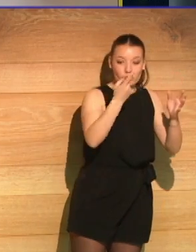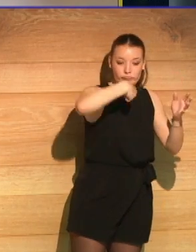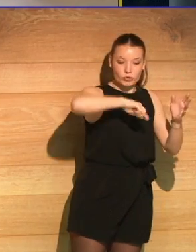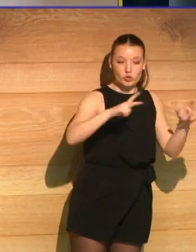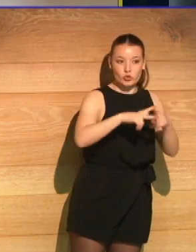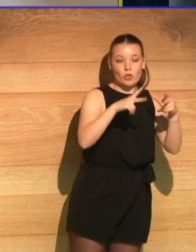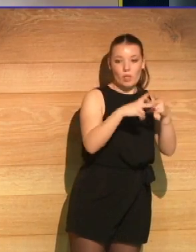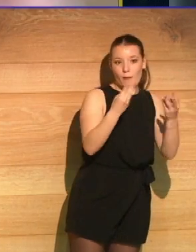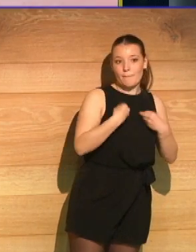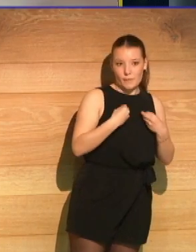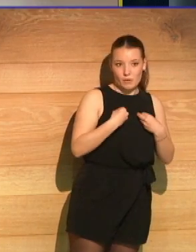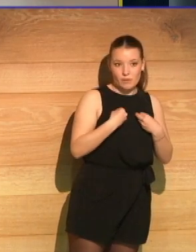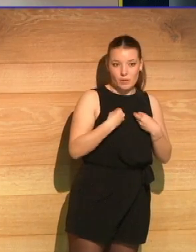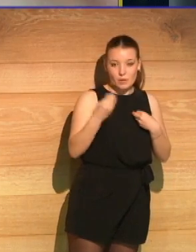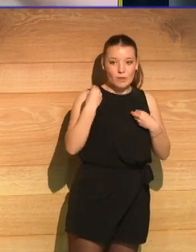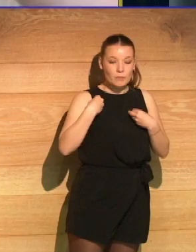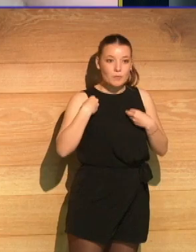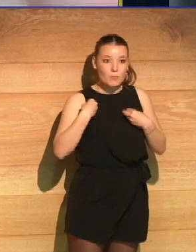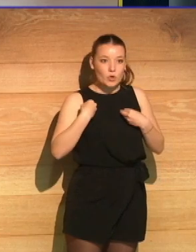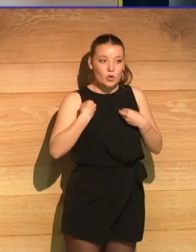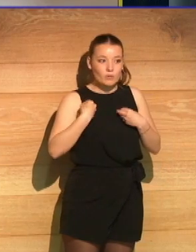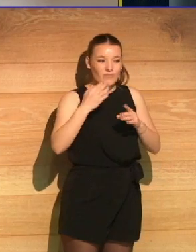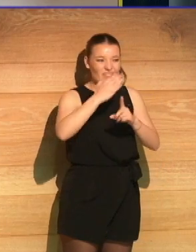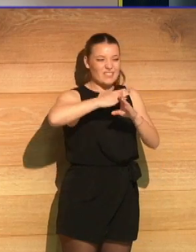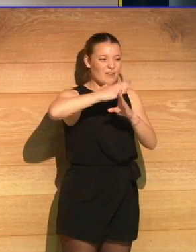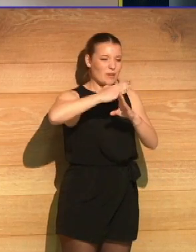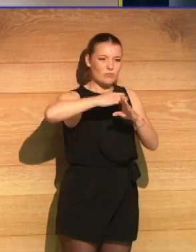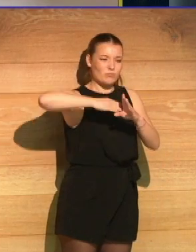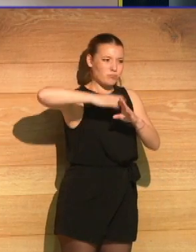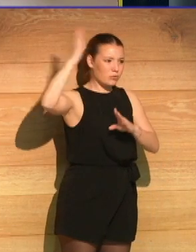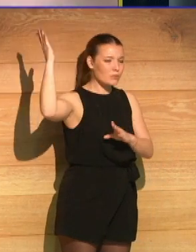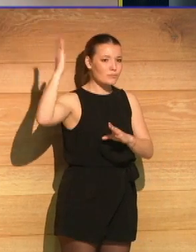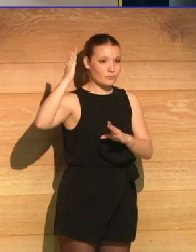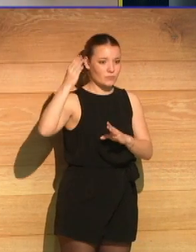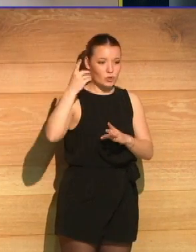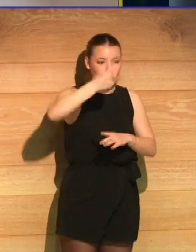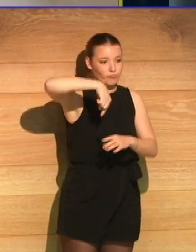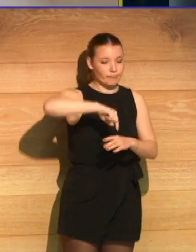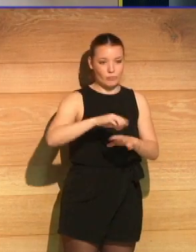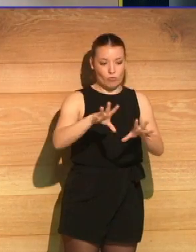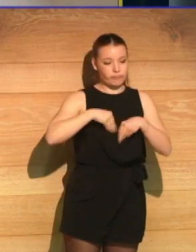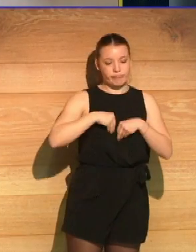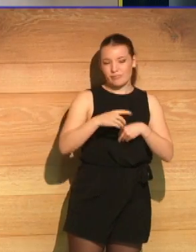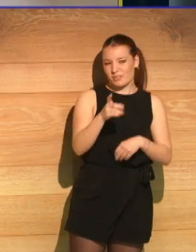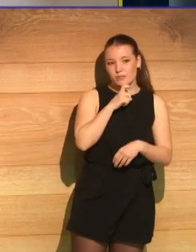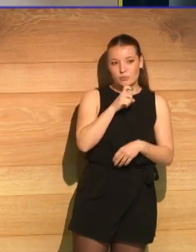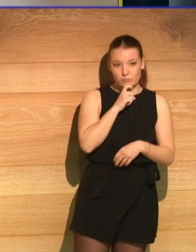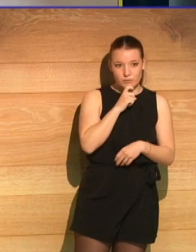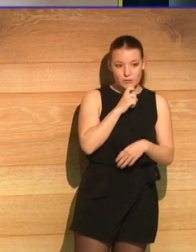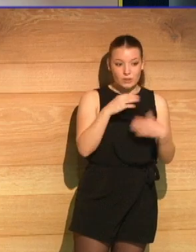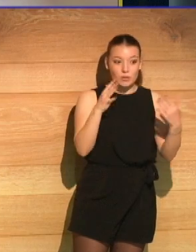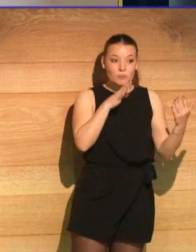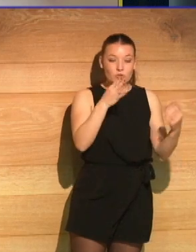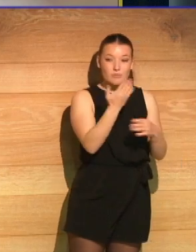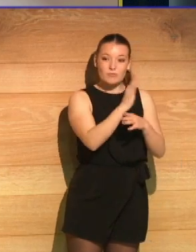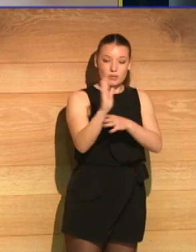años, viendo la escala tan descomunal de los problemas que tenemos y nuestra incapacidad de asumirlos, ¿no? Entonces, esta exposición, que de hecho